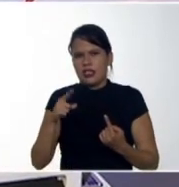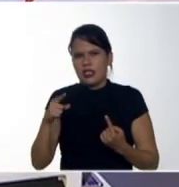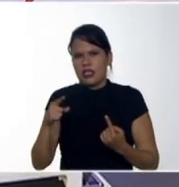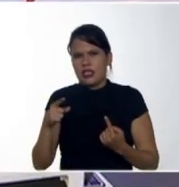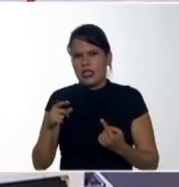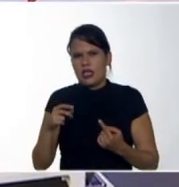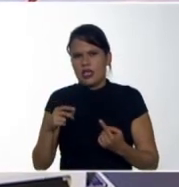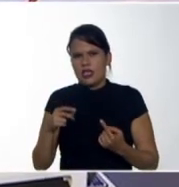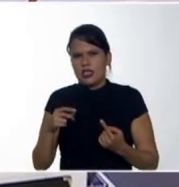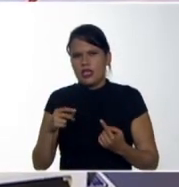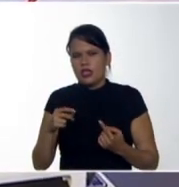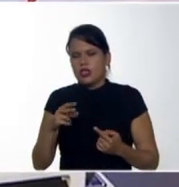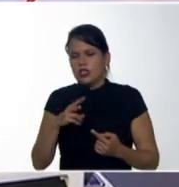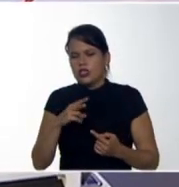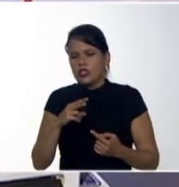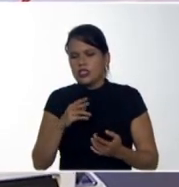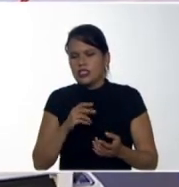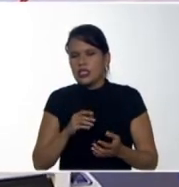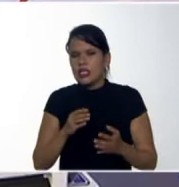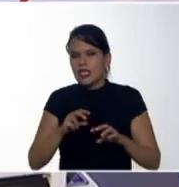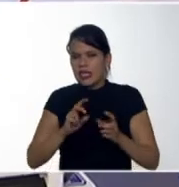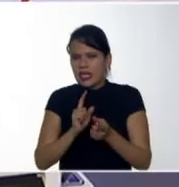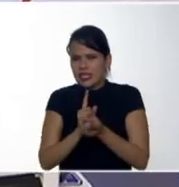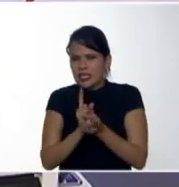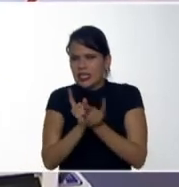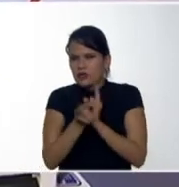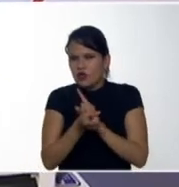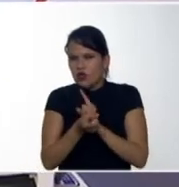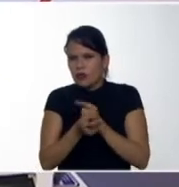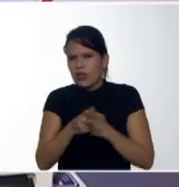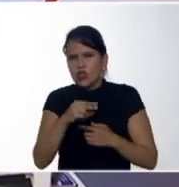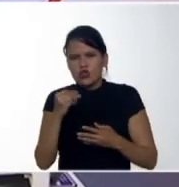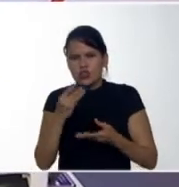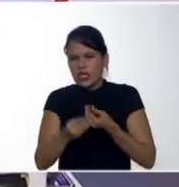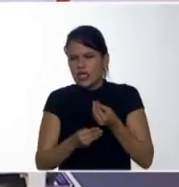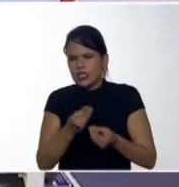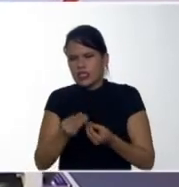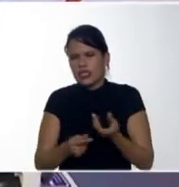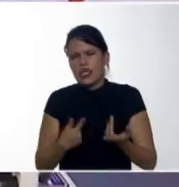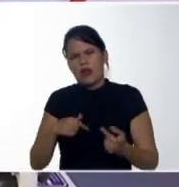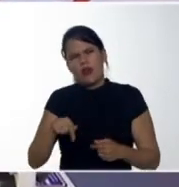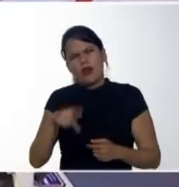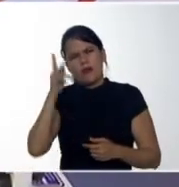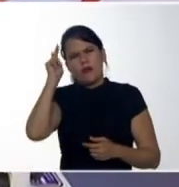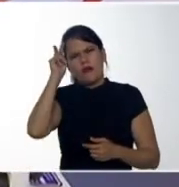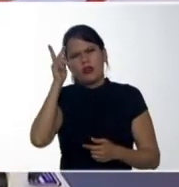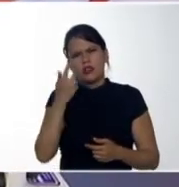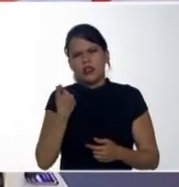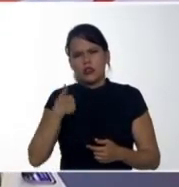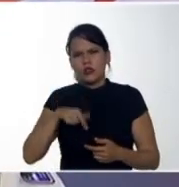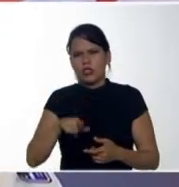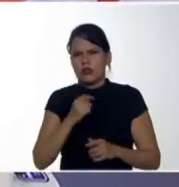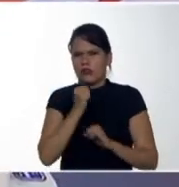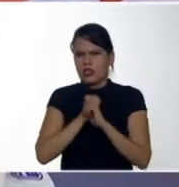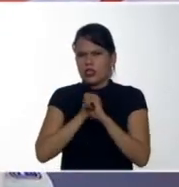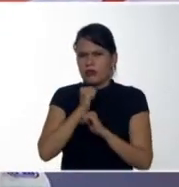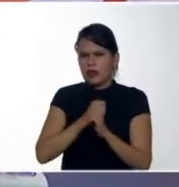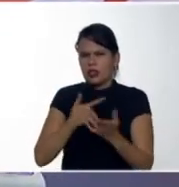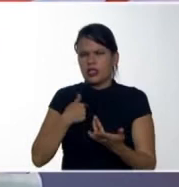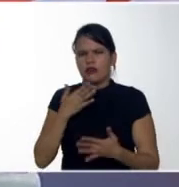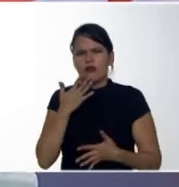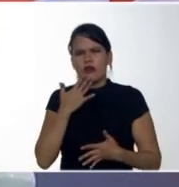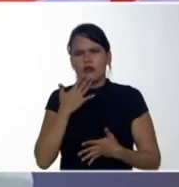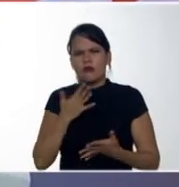destruye, solo se transforma. Y ahora, profe, si yo tengo esta máquina, un